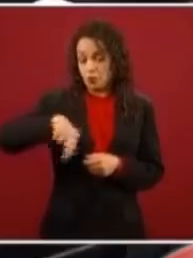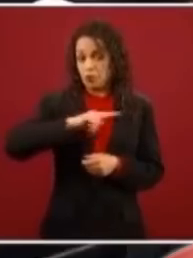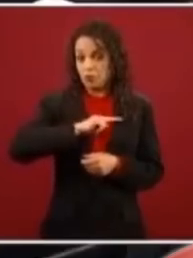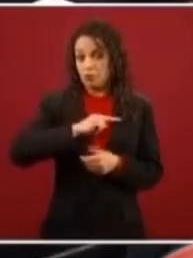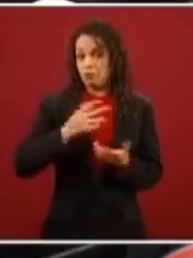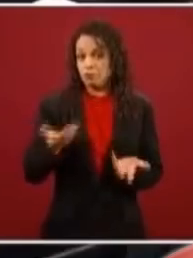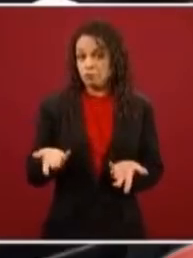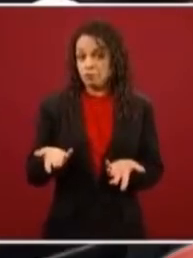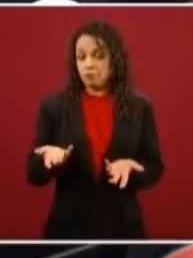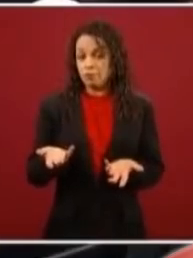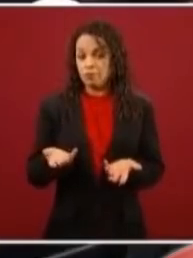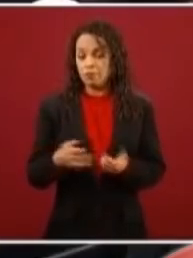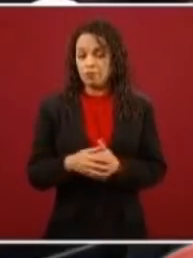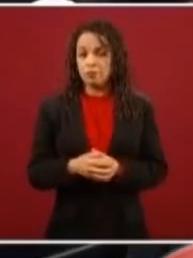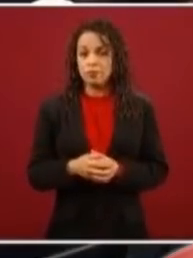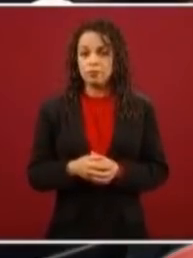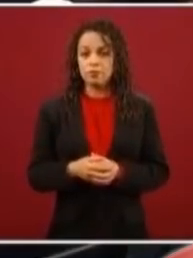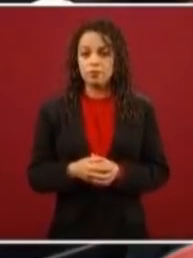somos